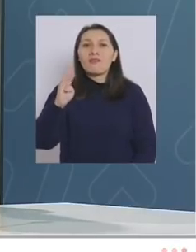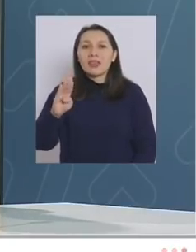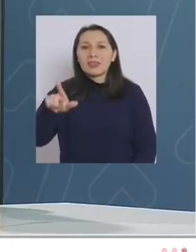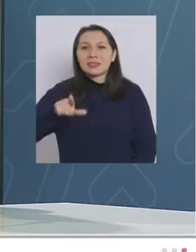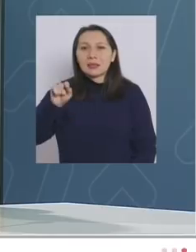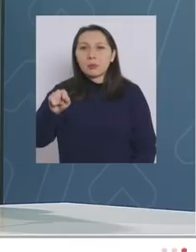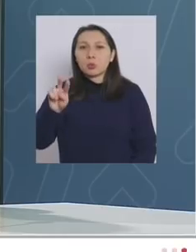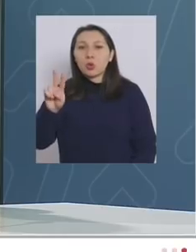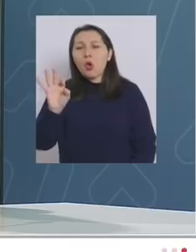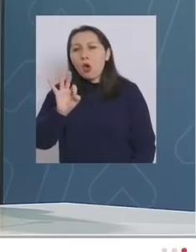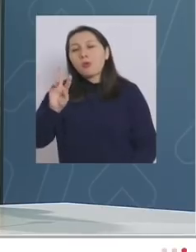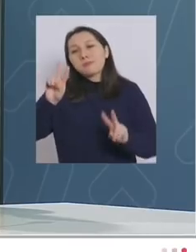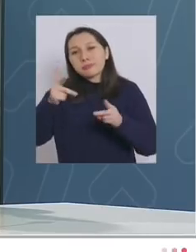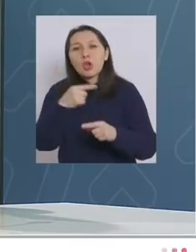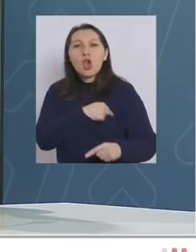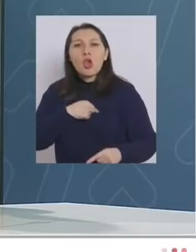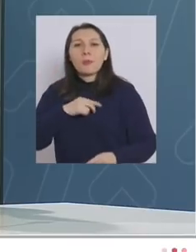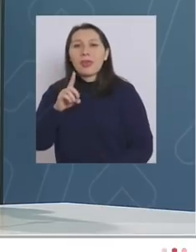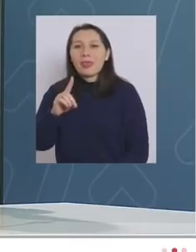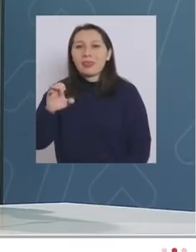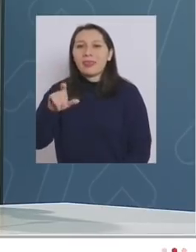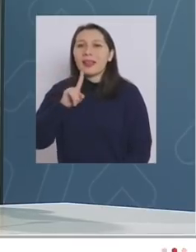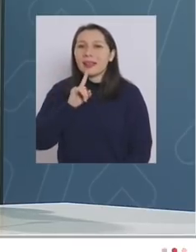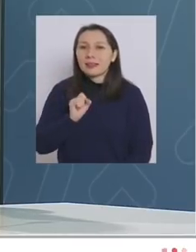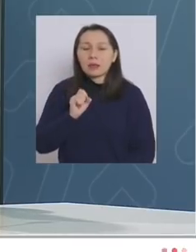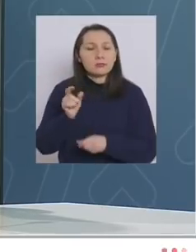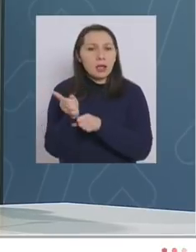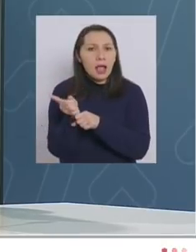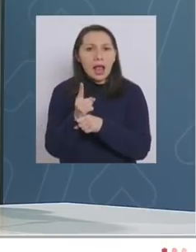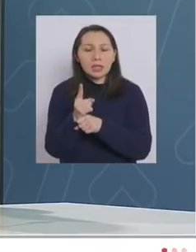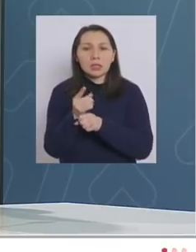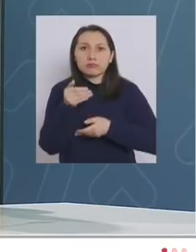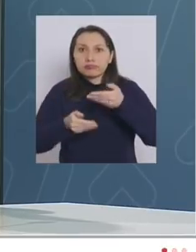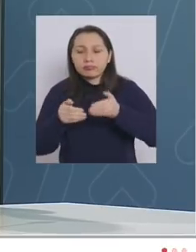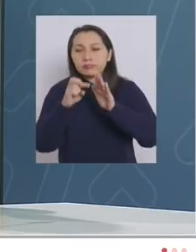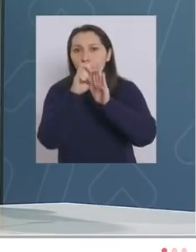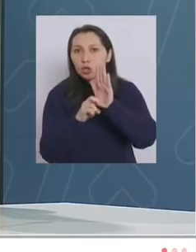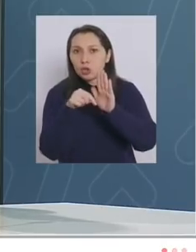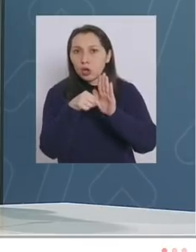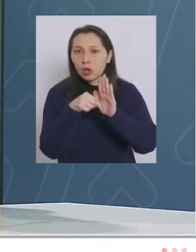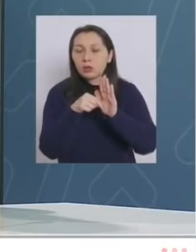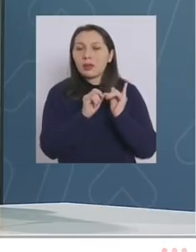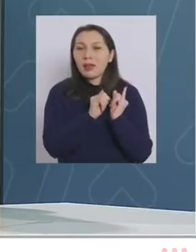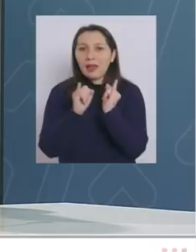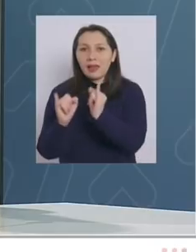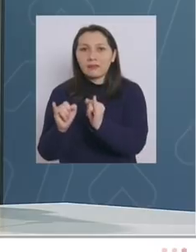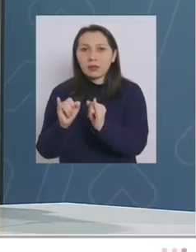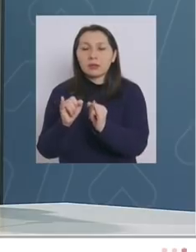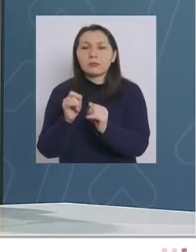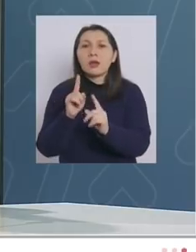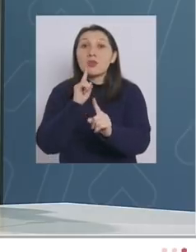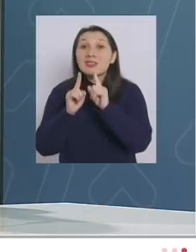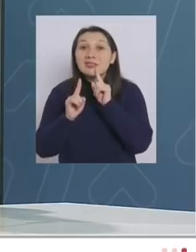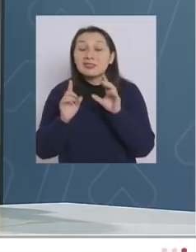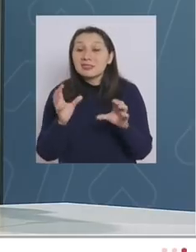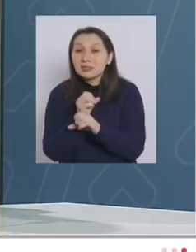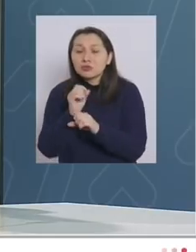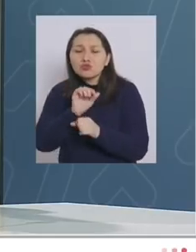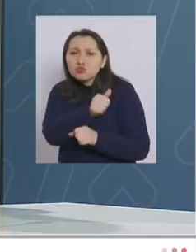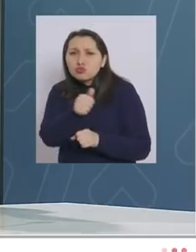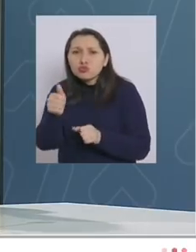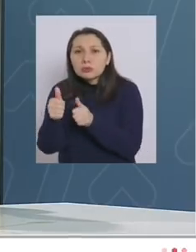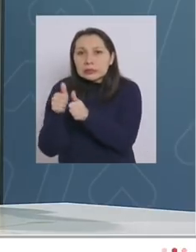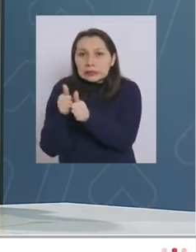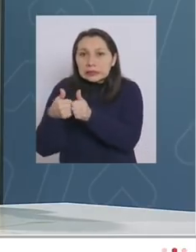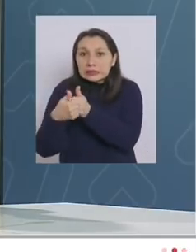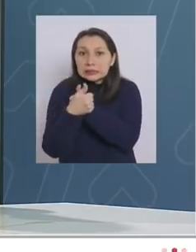B.1.617.2 o variante Delta, y de forma inmediata se activó el protocolo. Informar que fueron testeados todos los contactos